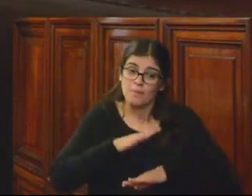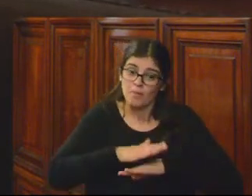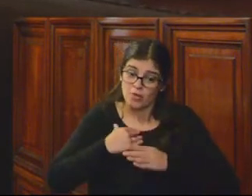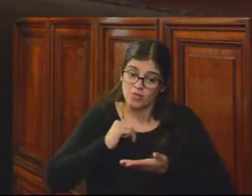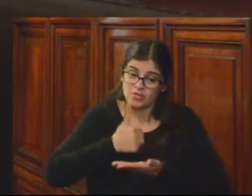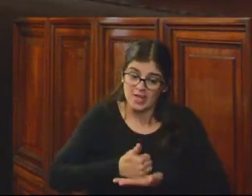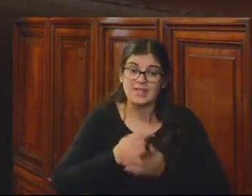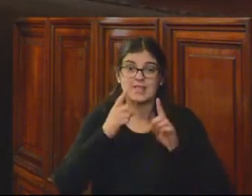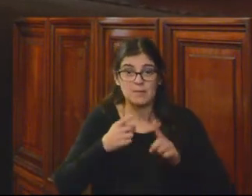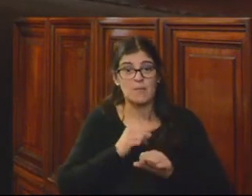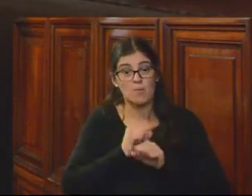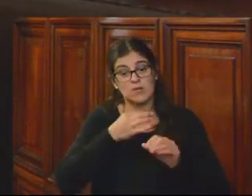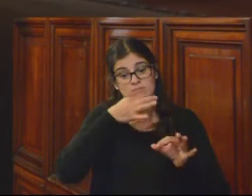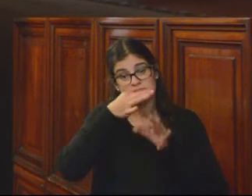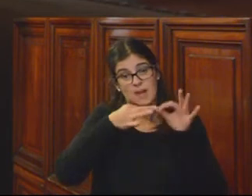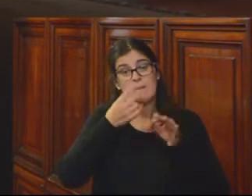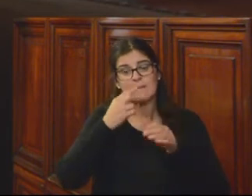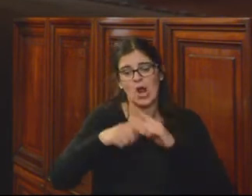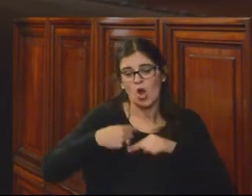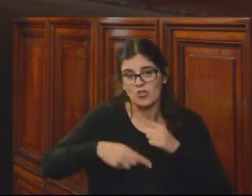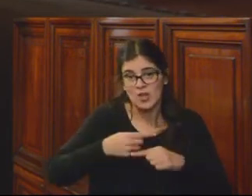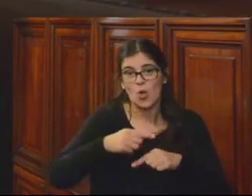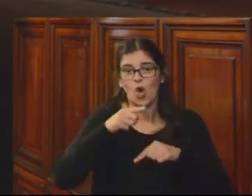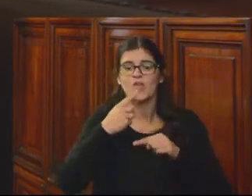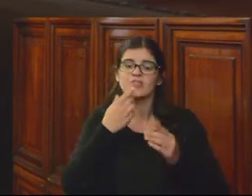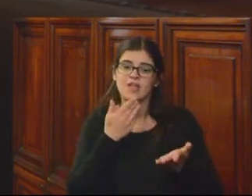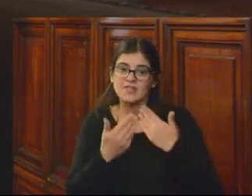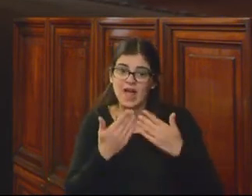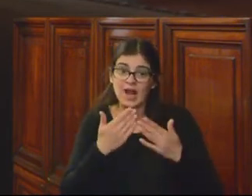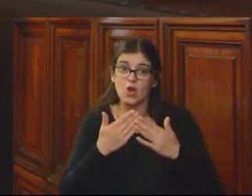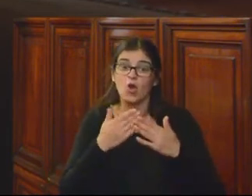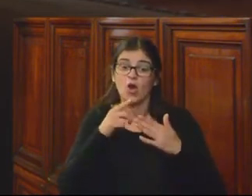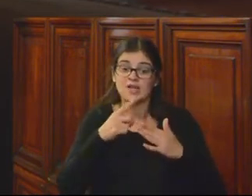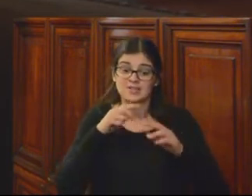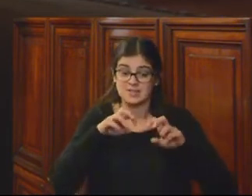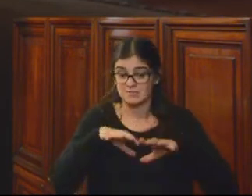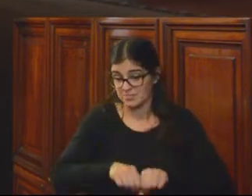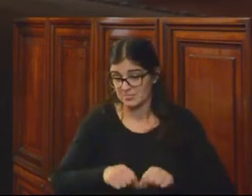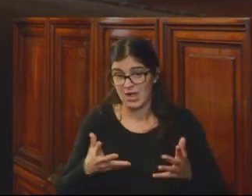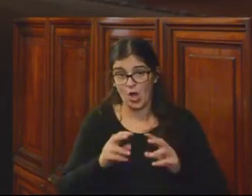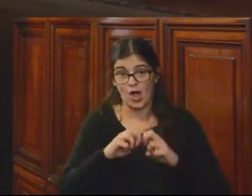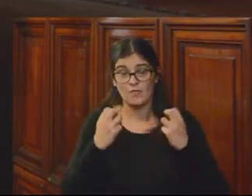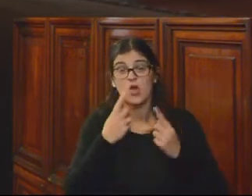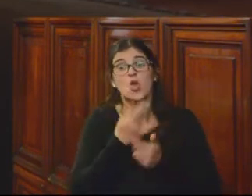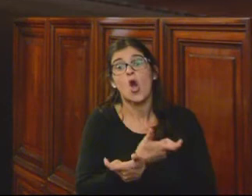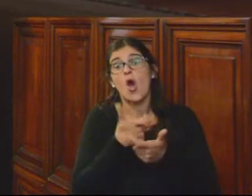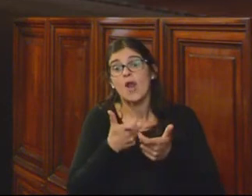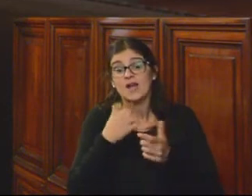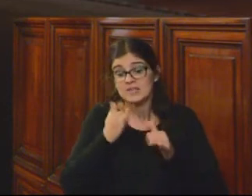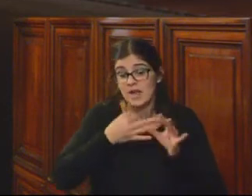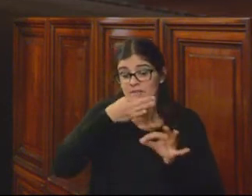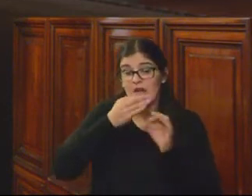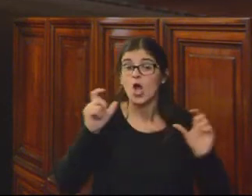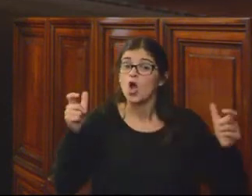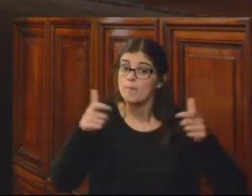como me pongo a disposición para continuar con este diálogo más allá de esta audiencia y ojalá, como ya ha expresado la